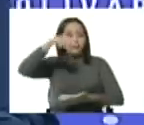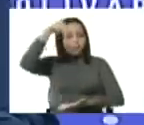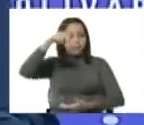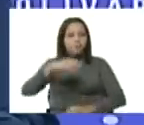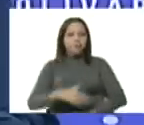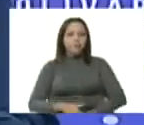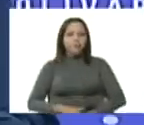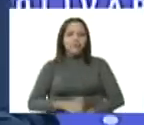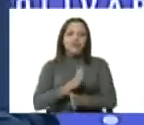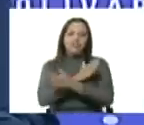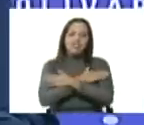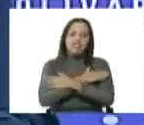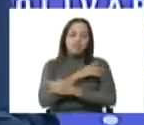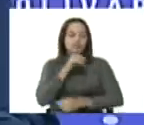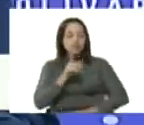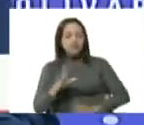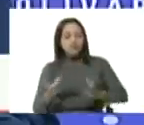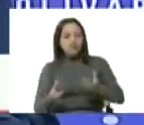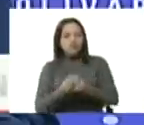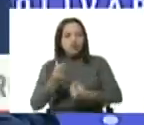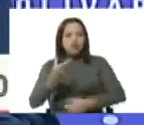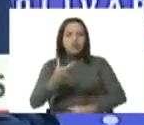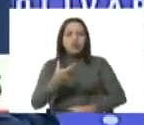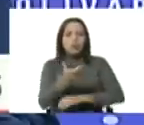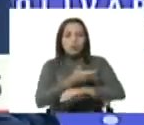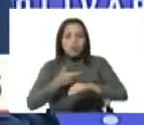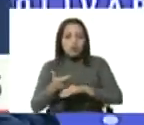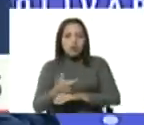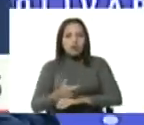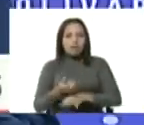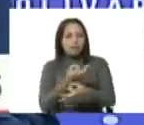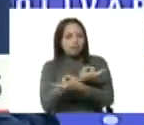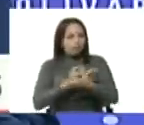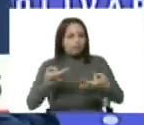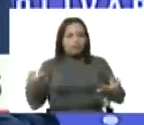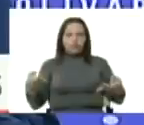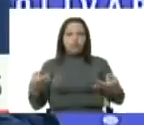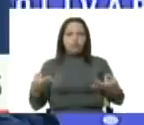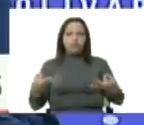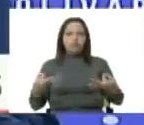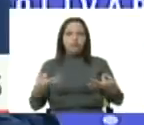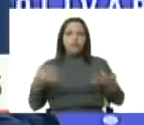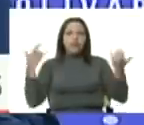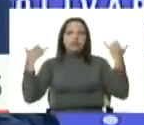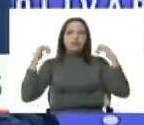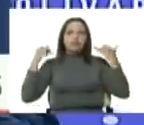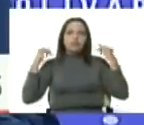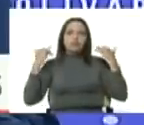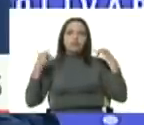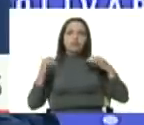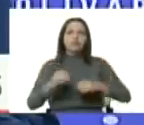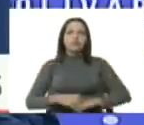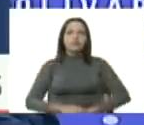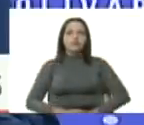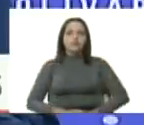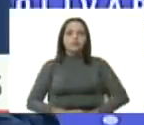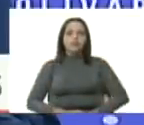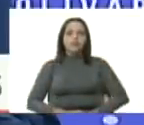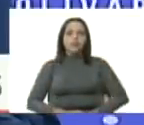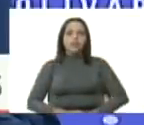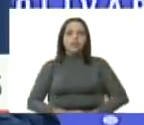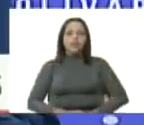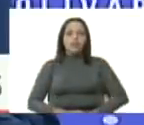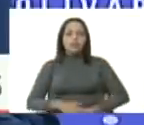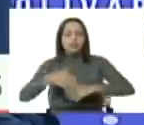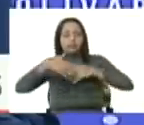la gobernadora, por las extraordinarias celebraciones, festividades de la